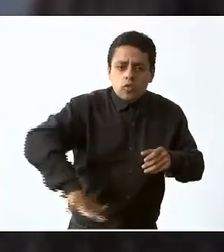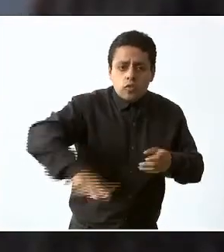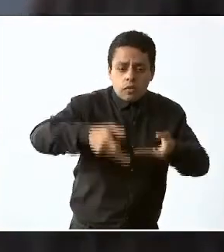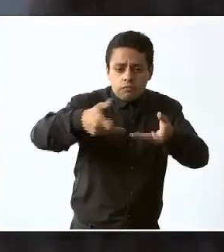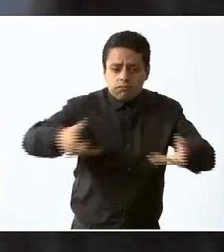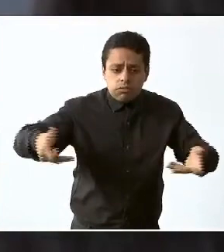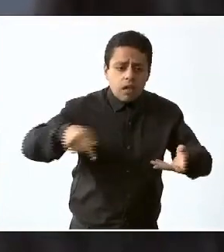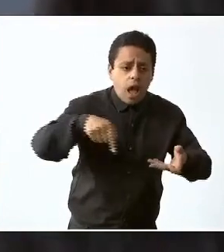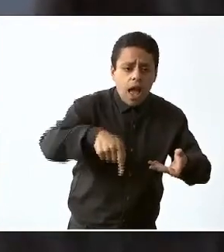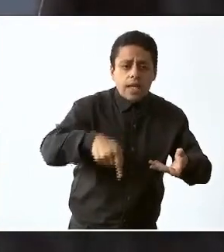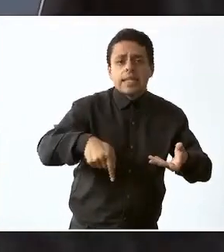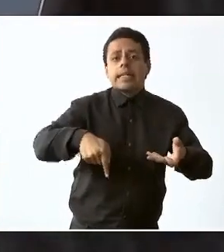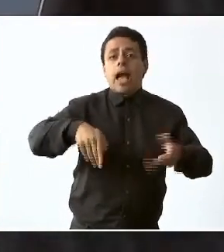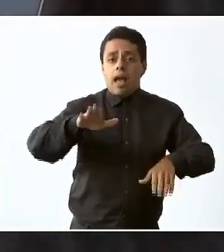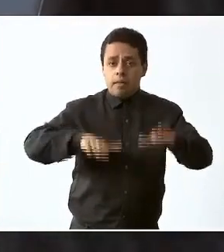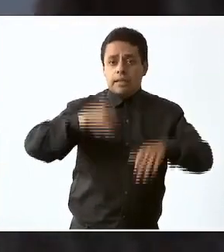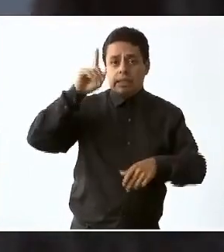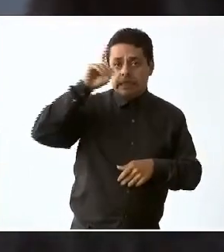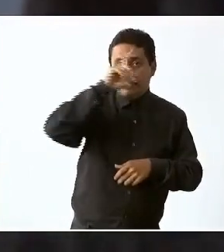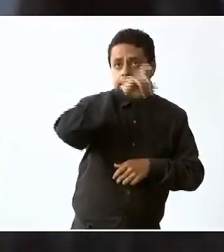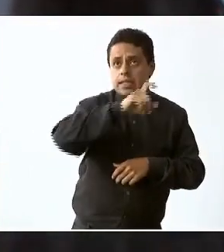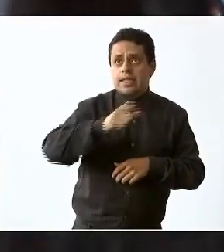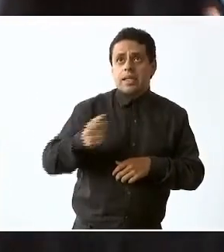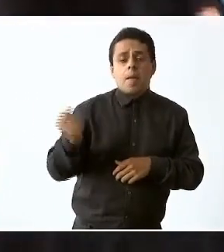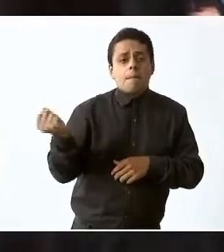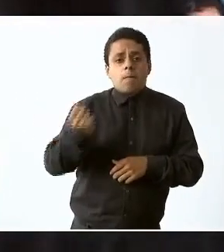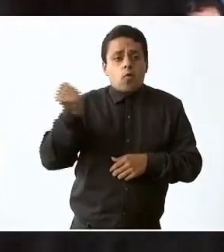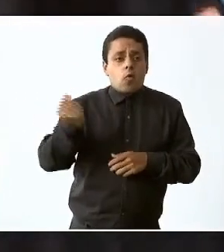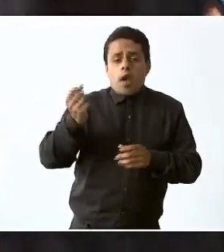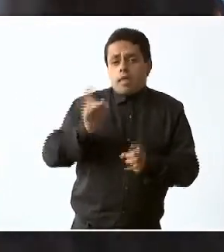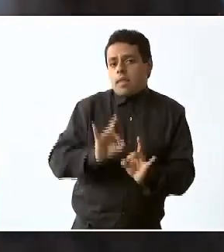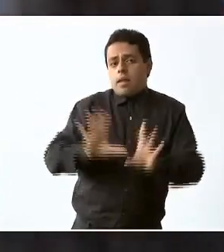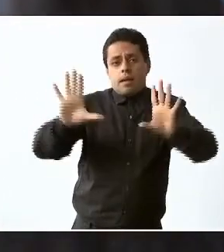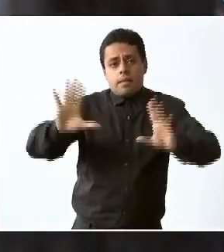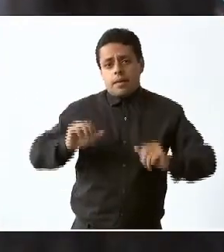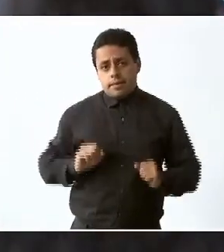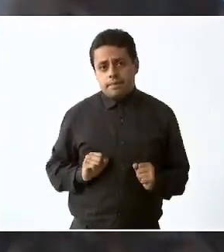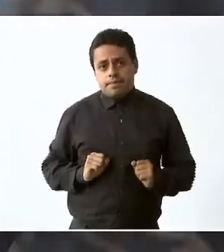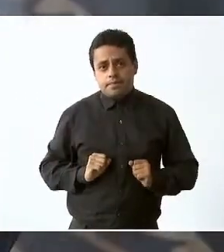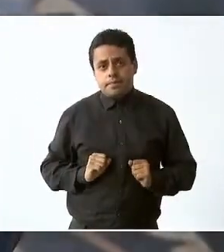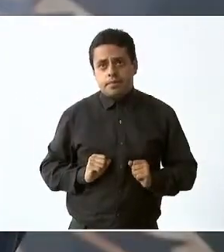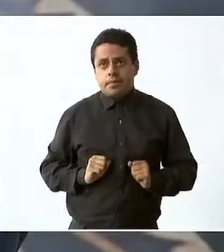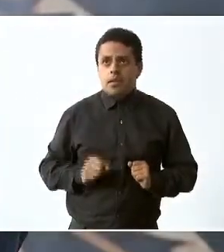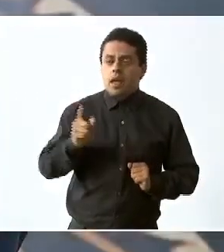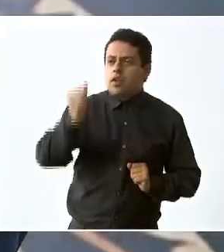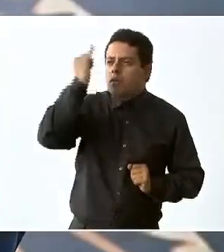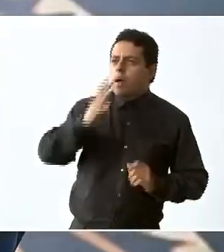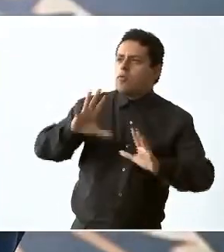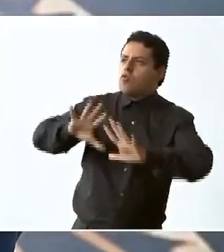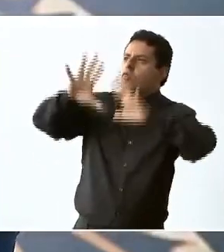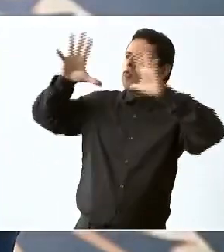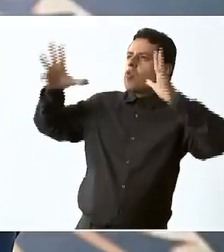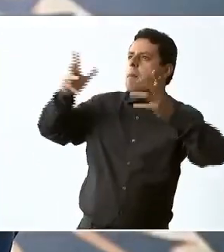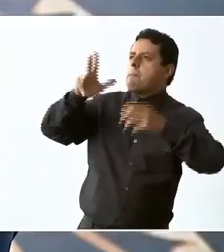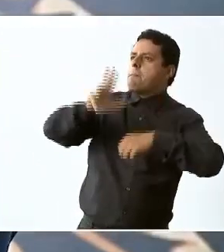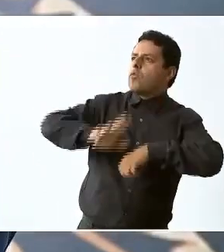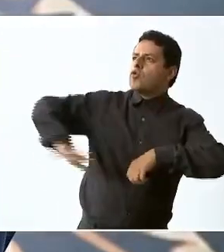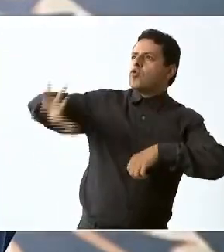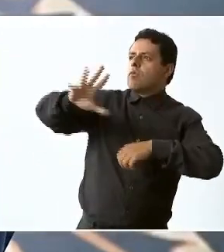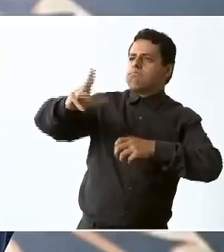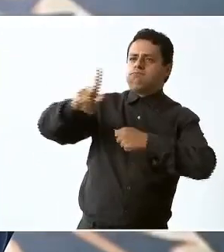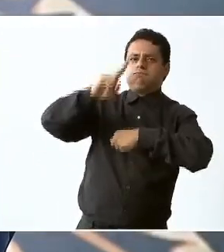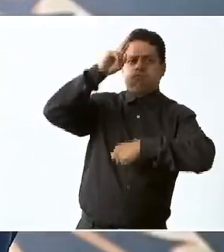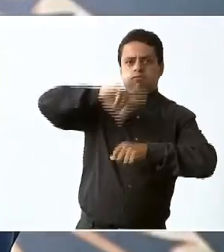vives al día de milagros como la lotería. Tu imagen el Palacio Nacional, con tu